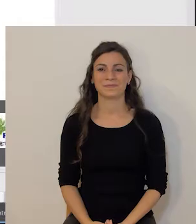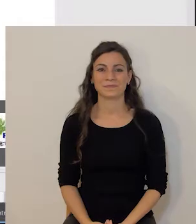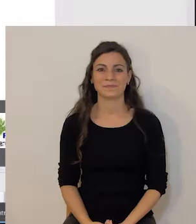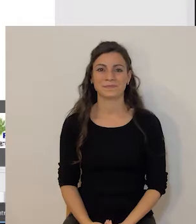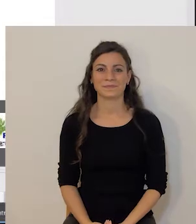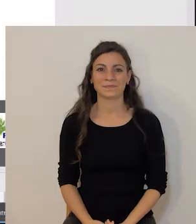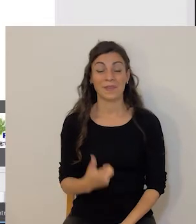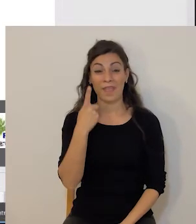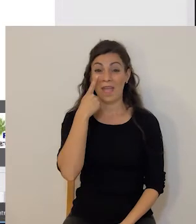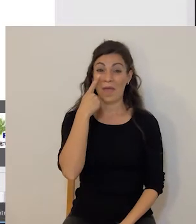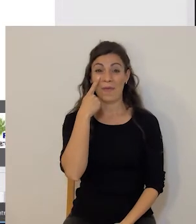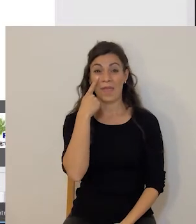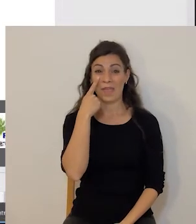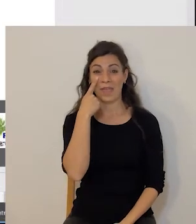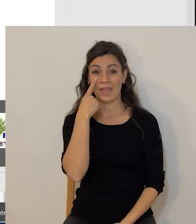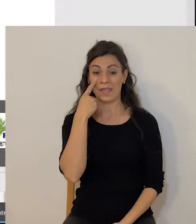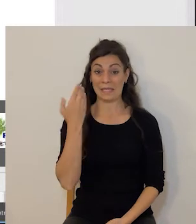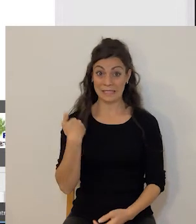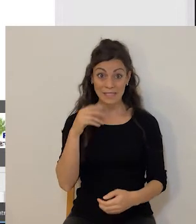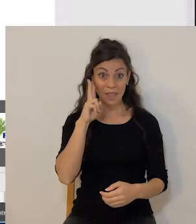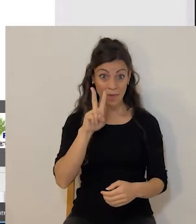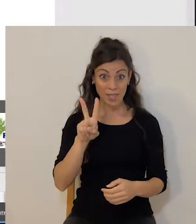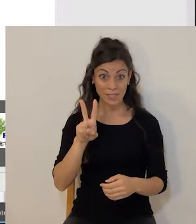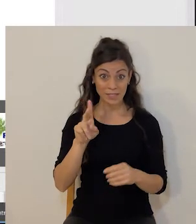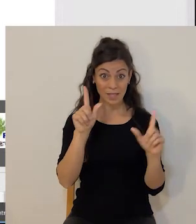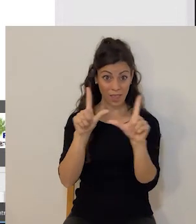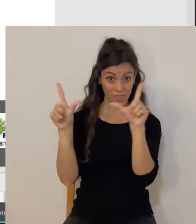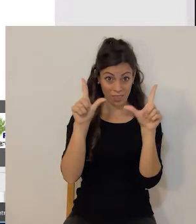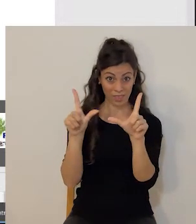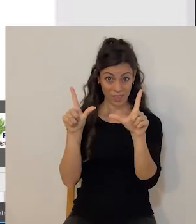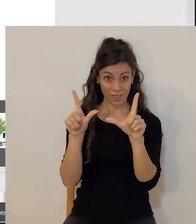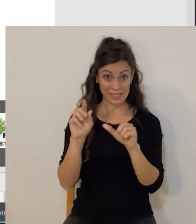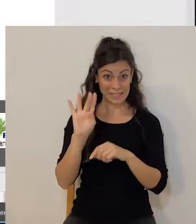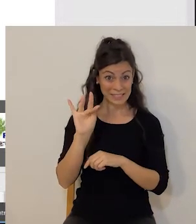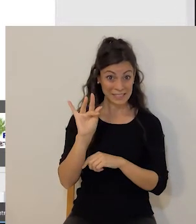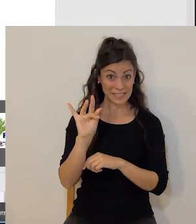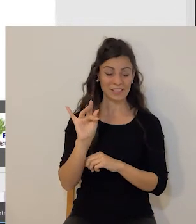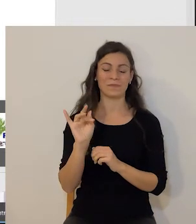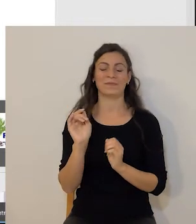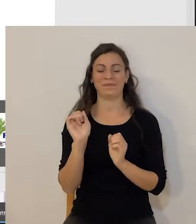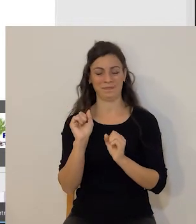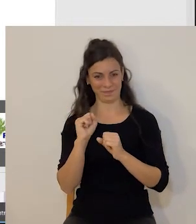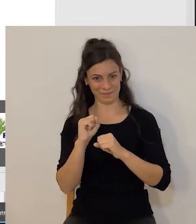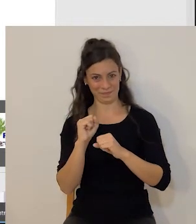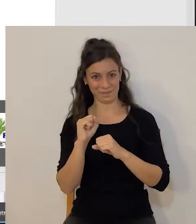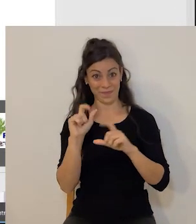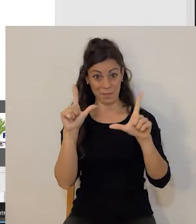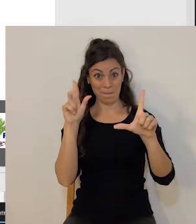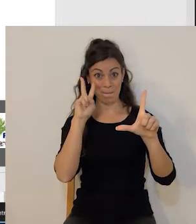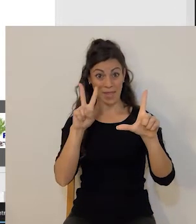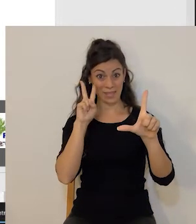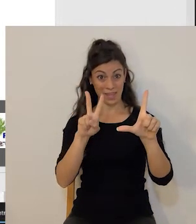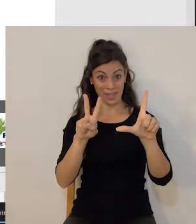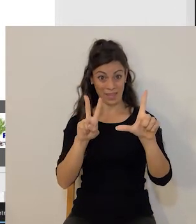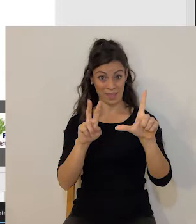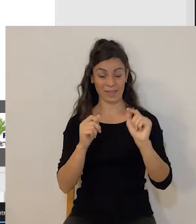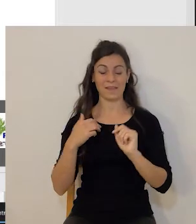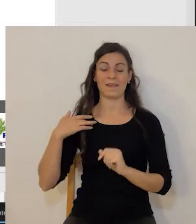A ver, ya creo que se va viendo, ¿no? Yo creo que sí, que ya tenéis que estar viendo la pantalla.